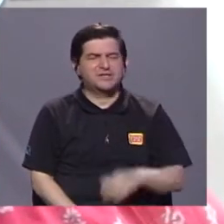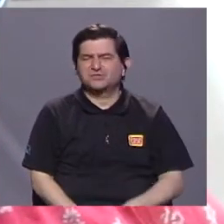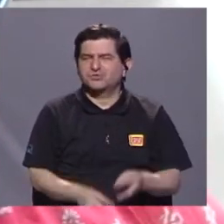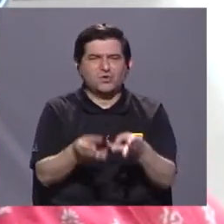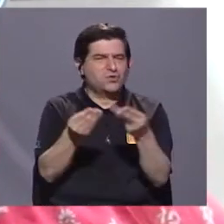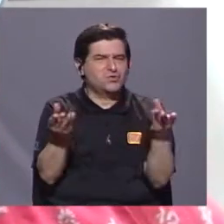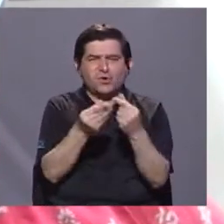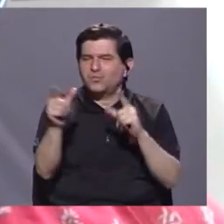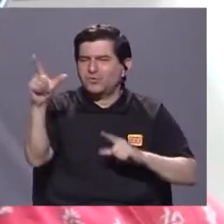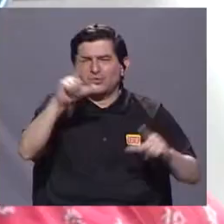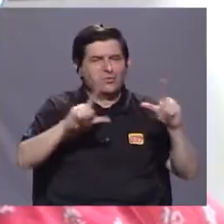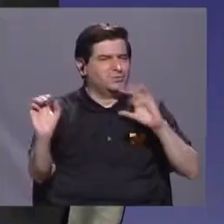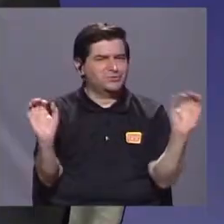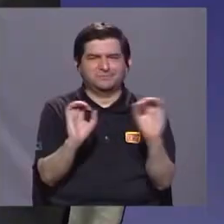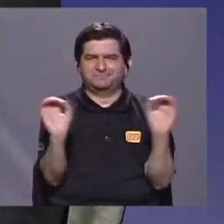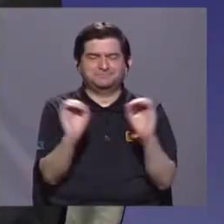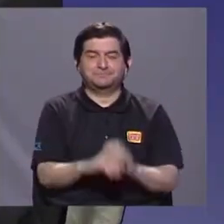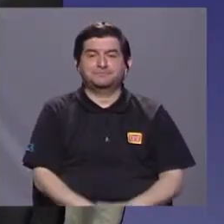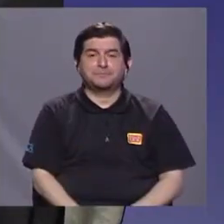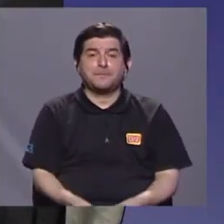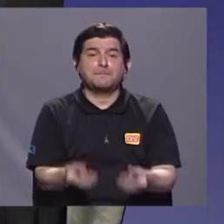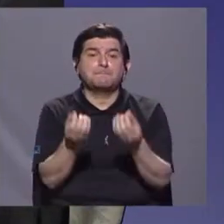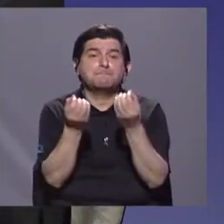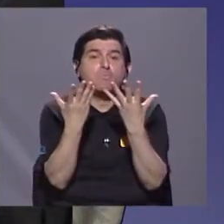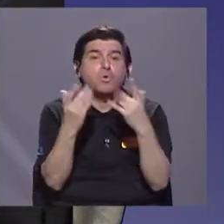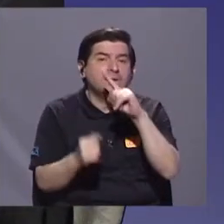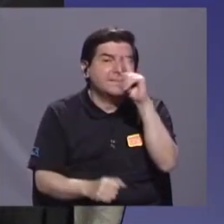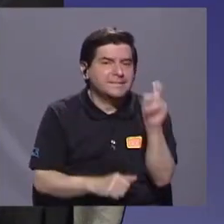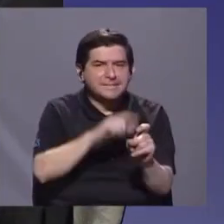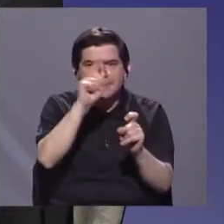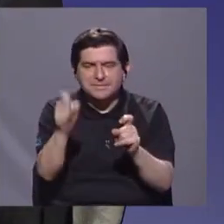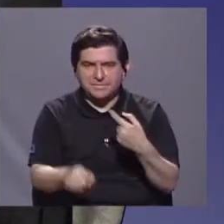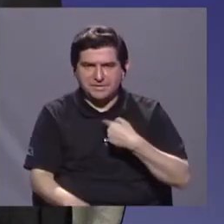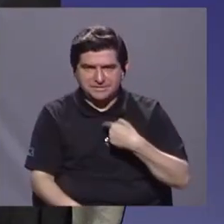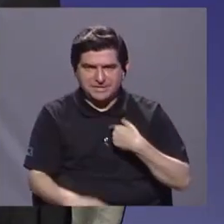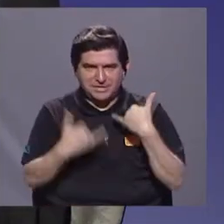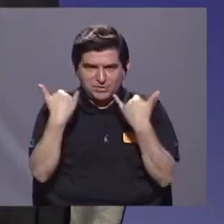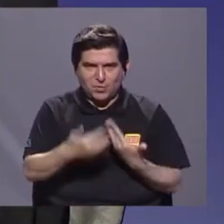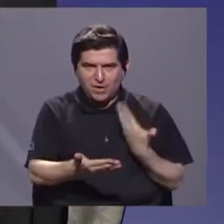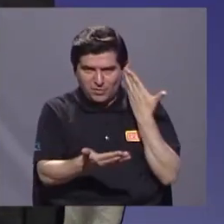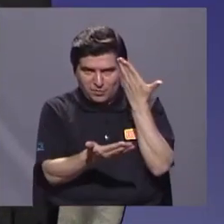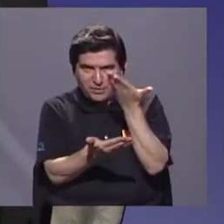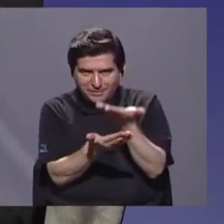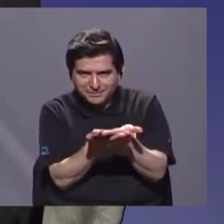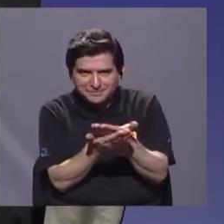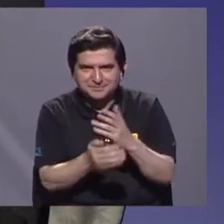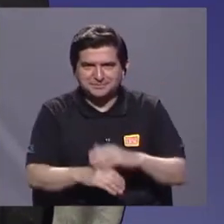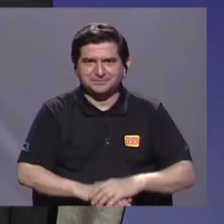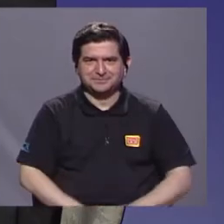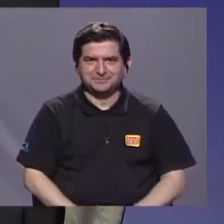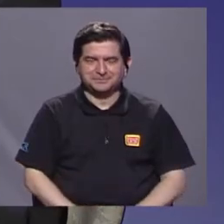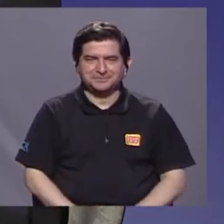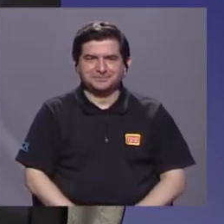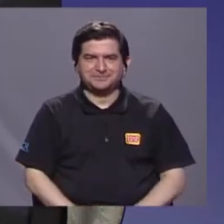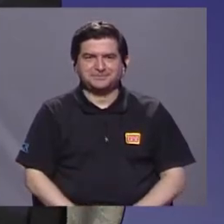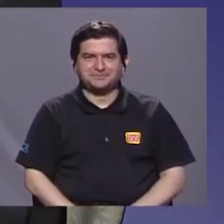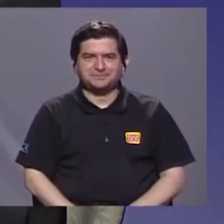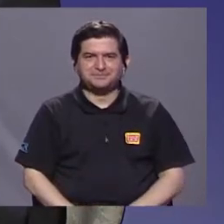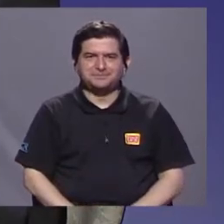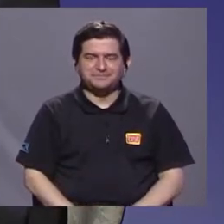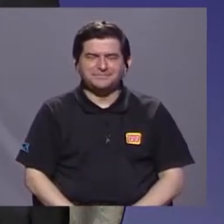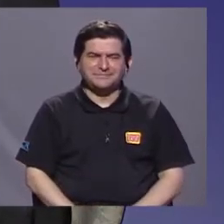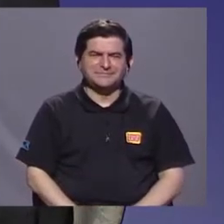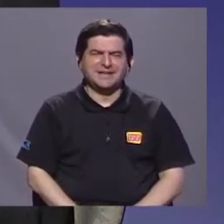laboratorio de ningún tipo muchas de las preguntas que yo le voy a plantear adelante eugenia no